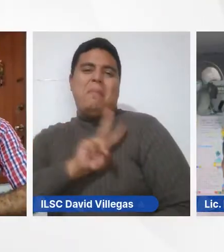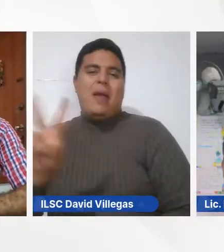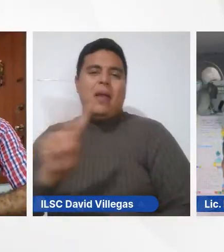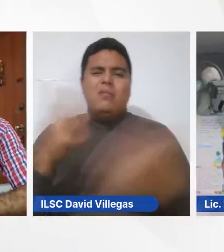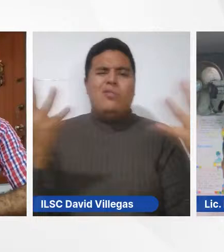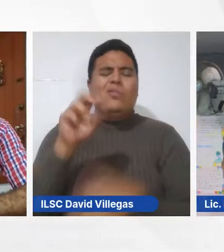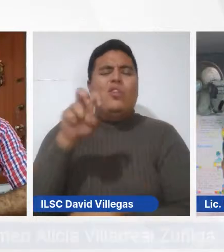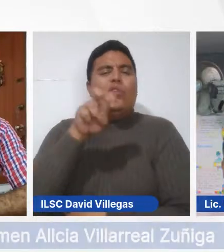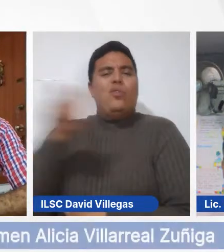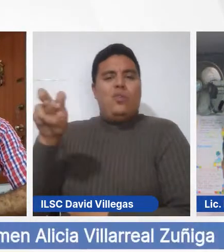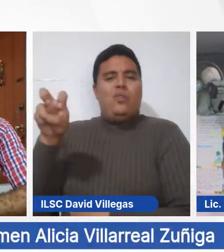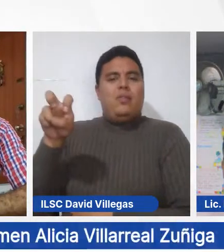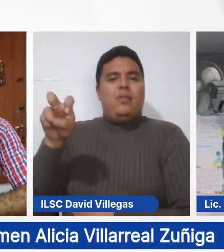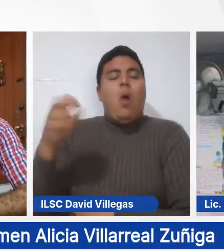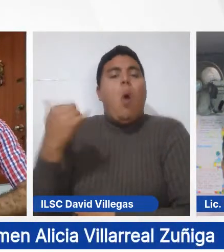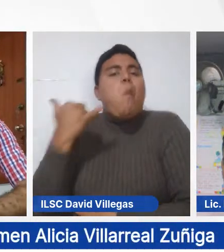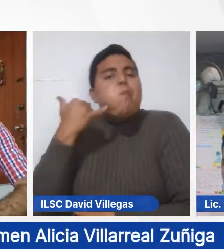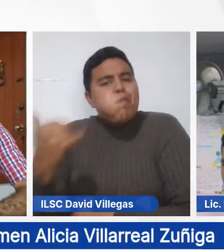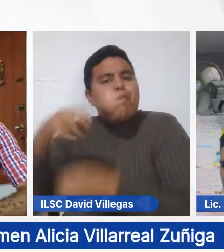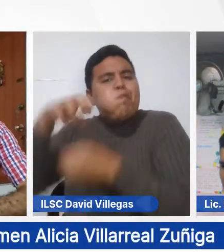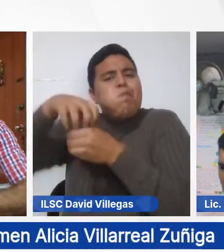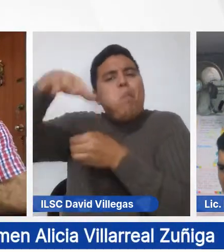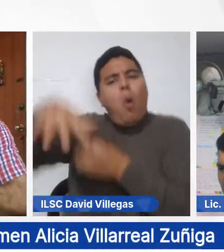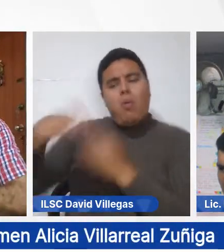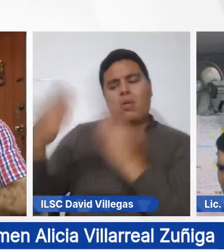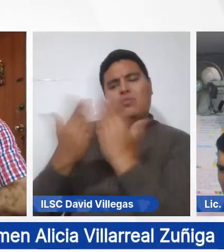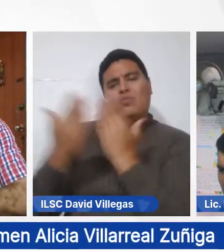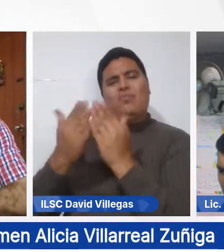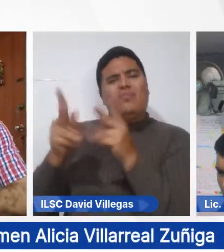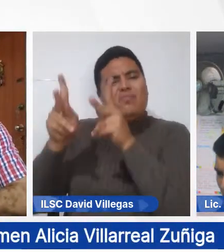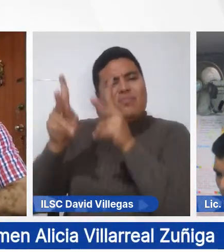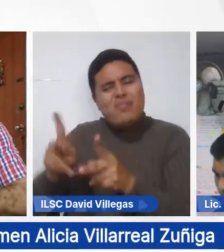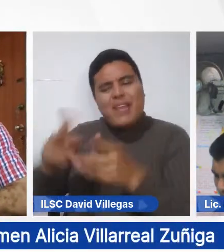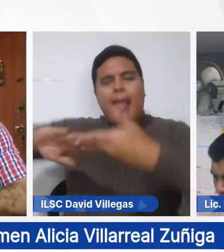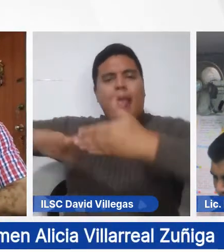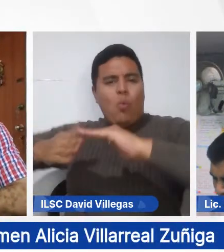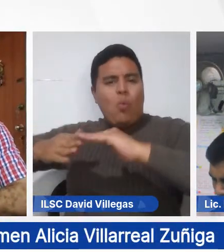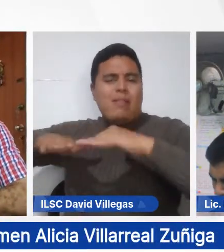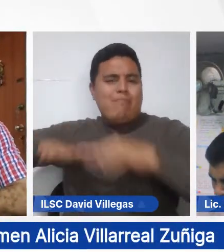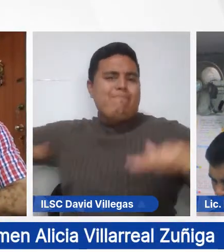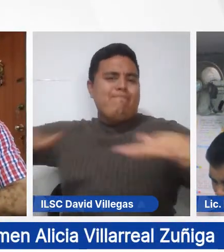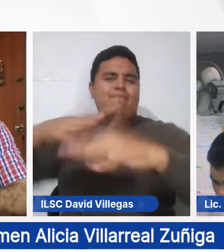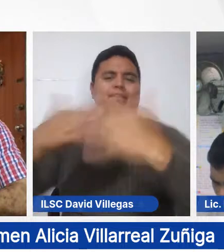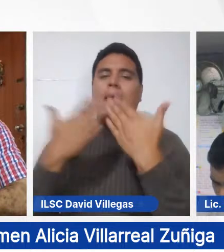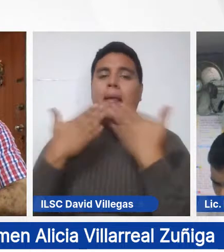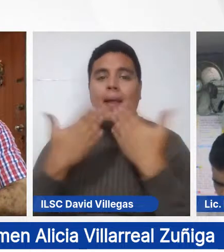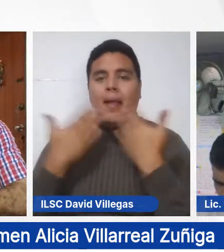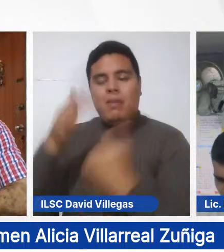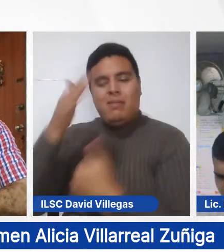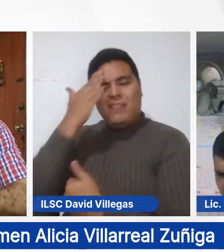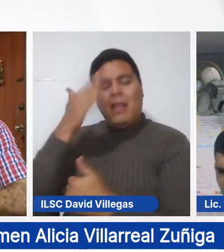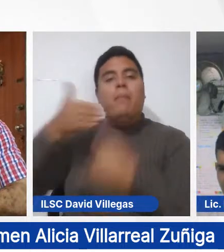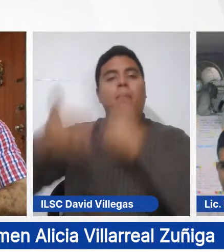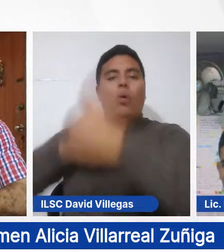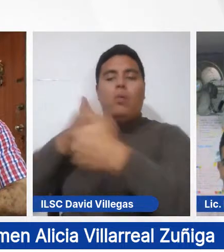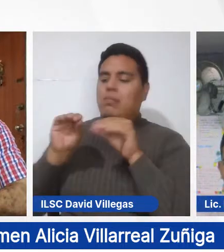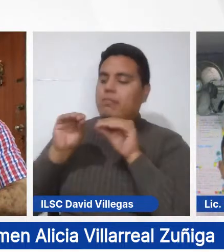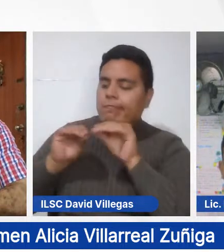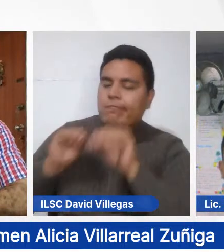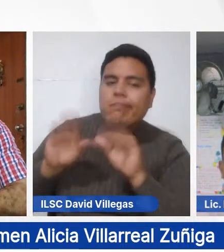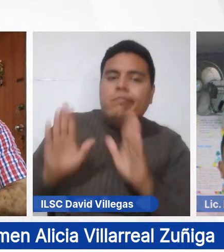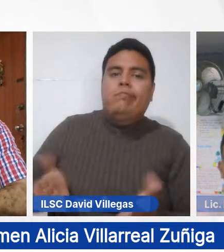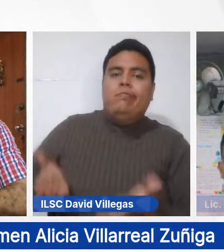población educativa y una comunidad muy amable, es muy accesible a los procesos de formación, al acompañamiento que se